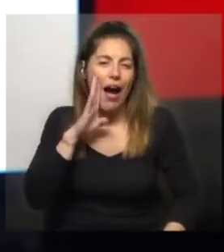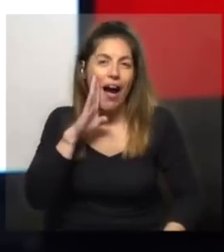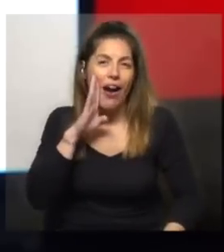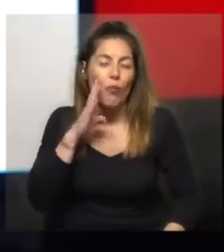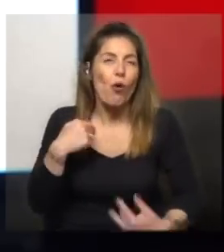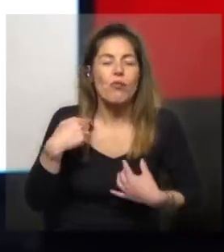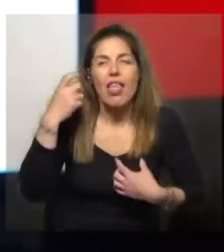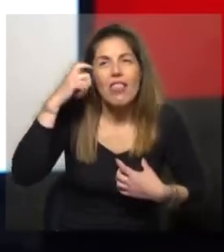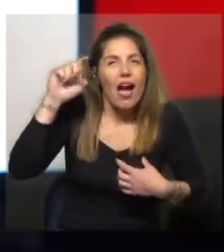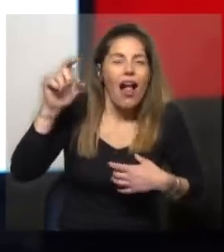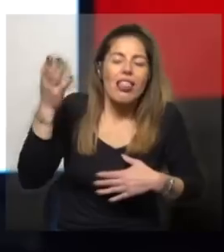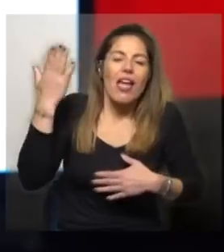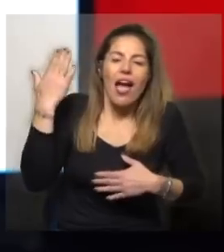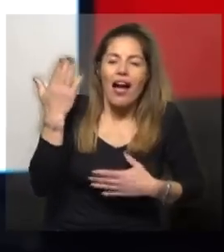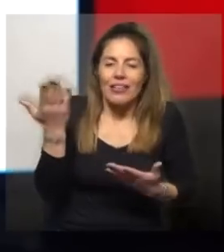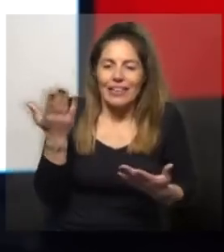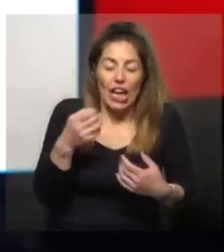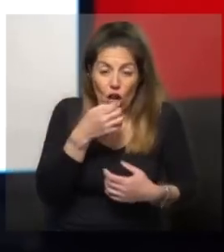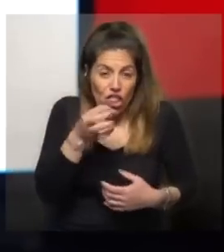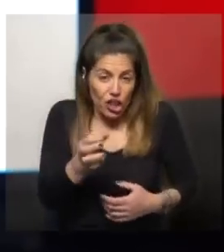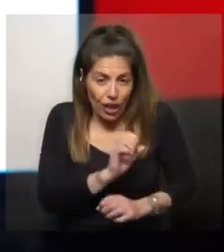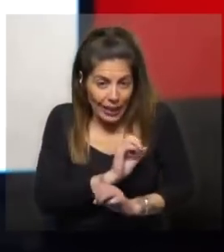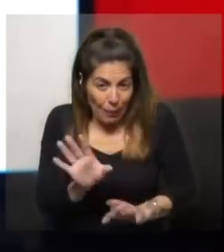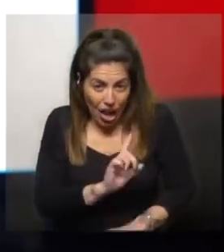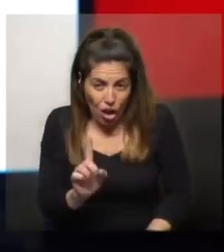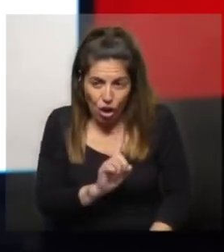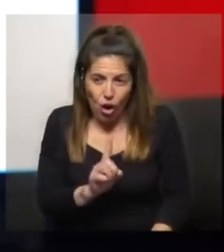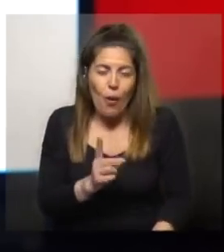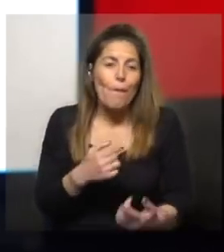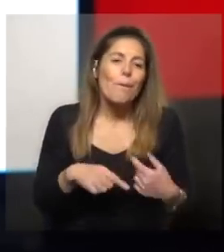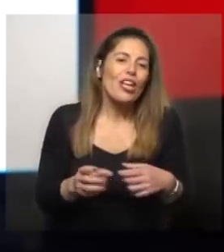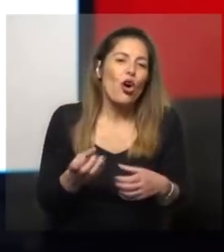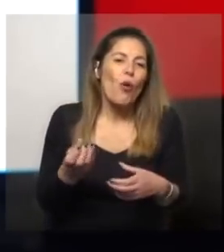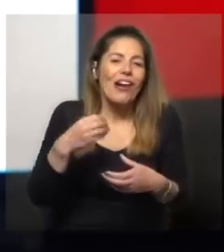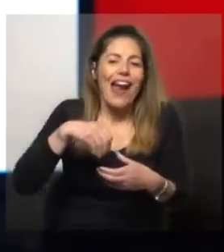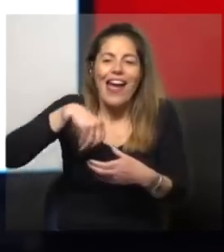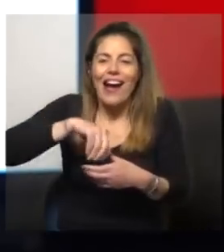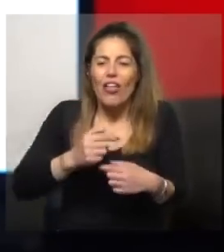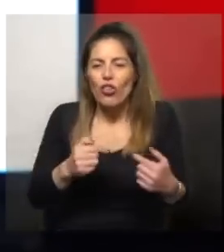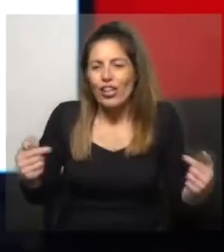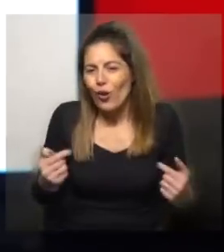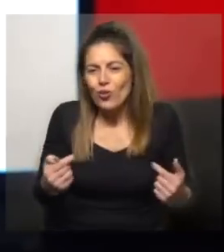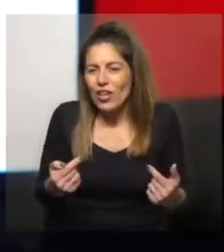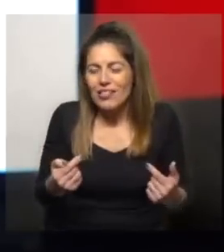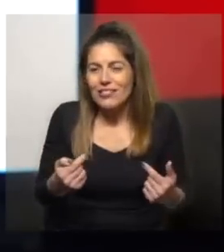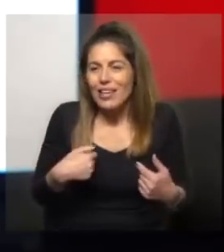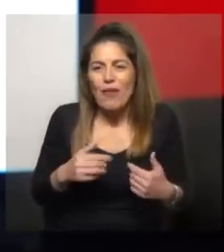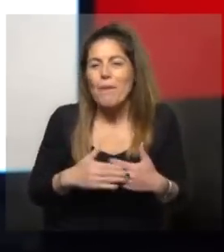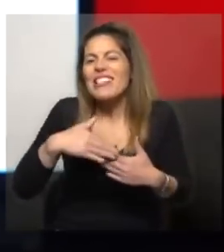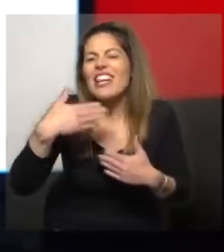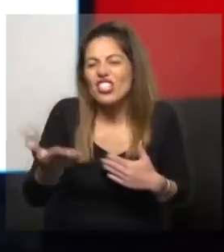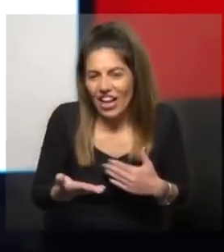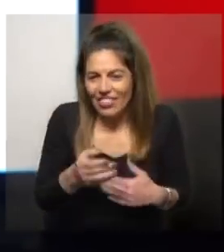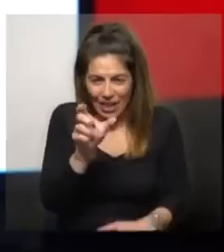eso que no despotrico de eso pero está cargado de cosas que nos exceden como como personas y